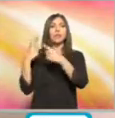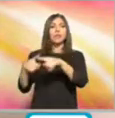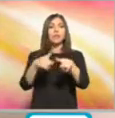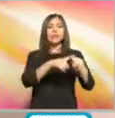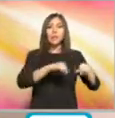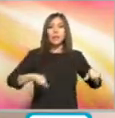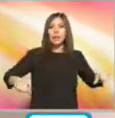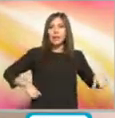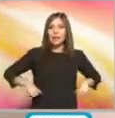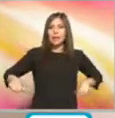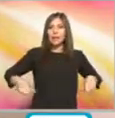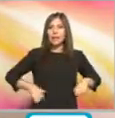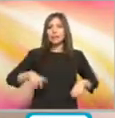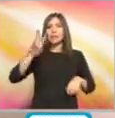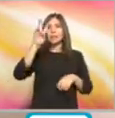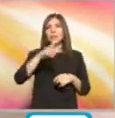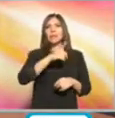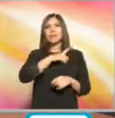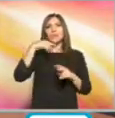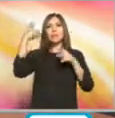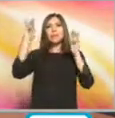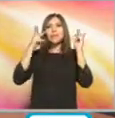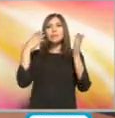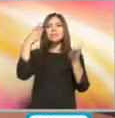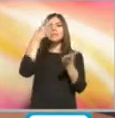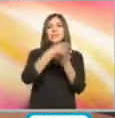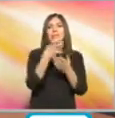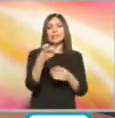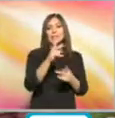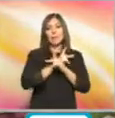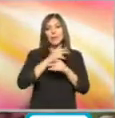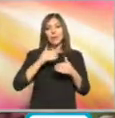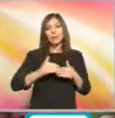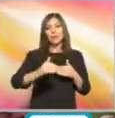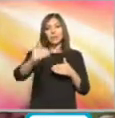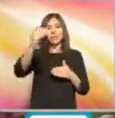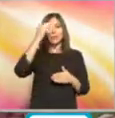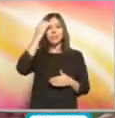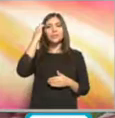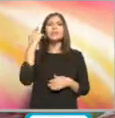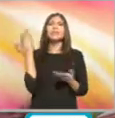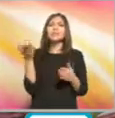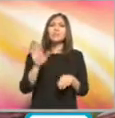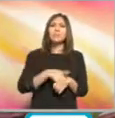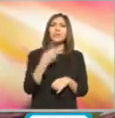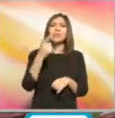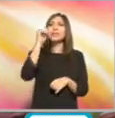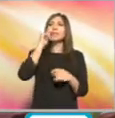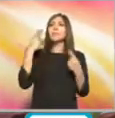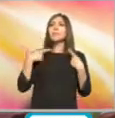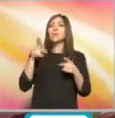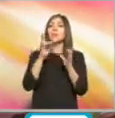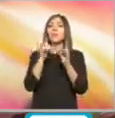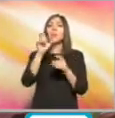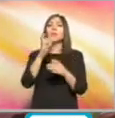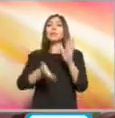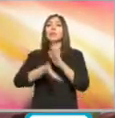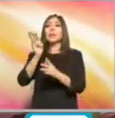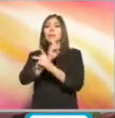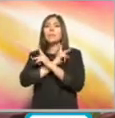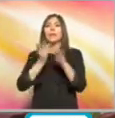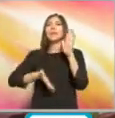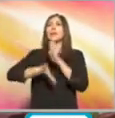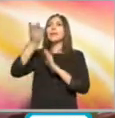Somos una gran opción para estas vacaciones. ¿Por qué son una gran opción? Porque al hablar de vacaciones siempre decimos vámonos de viaje, vámonos a la playa, pero